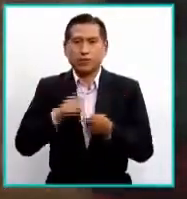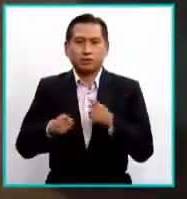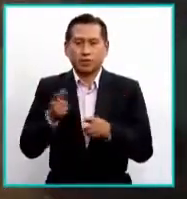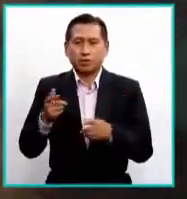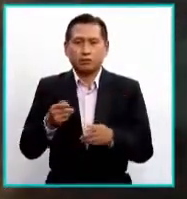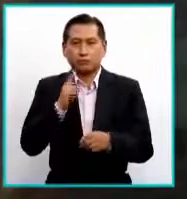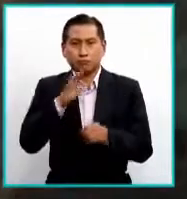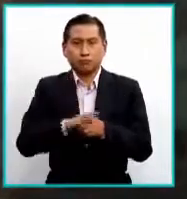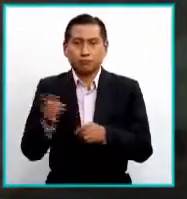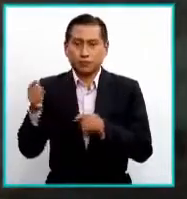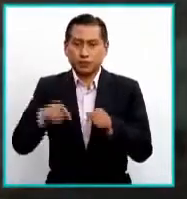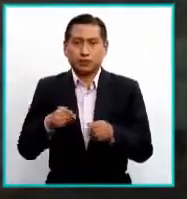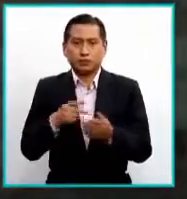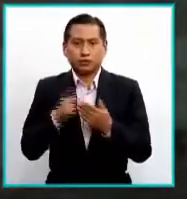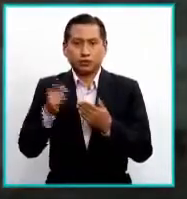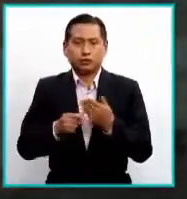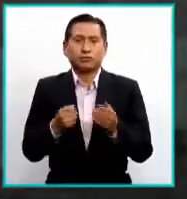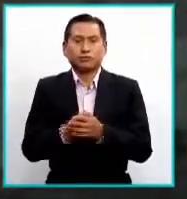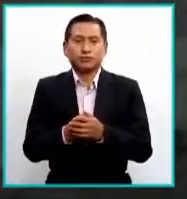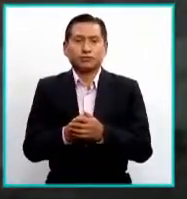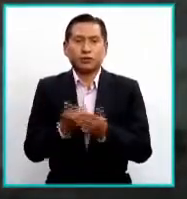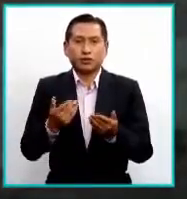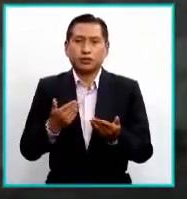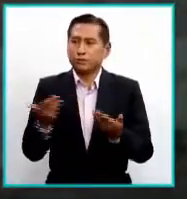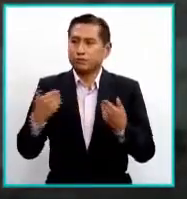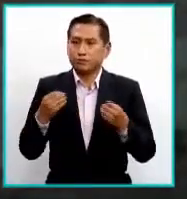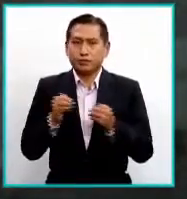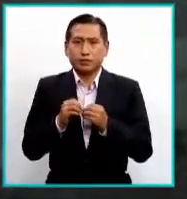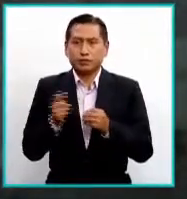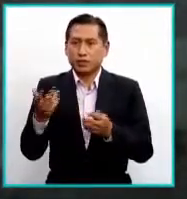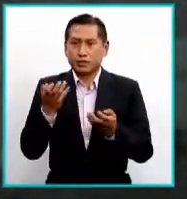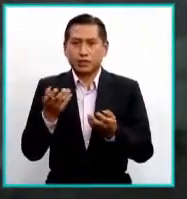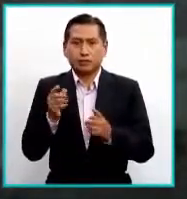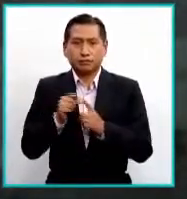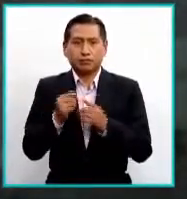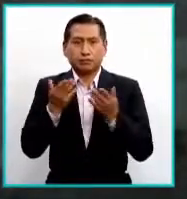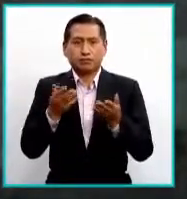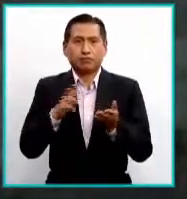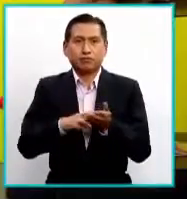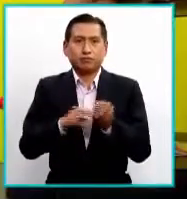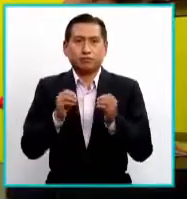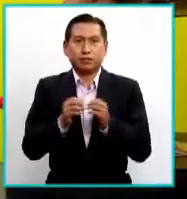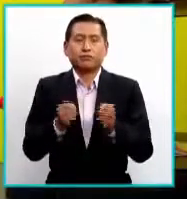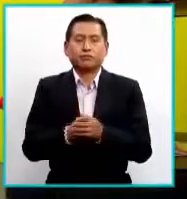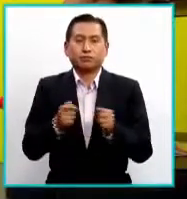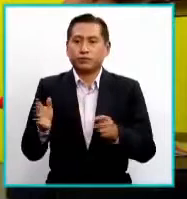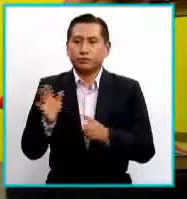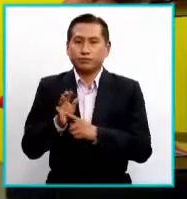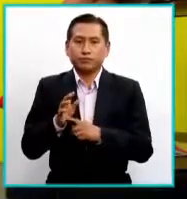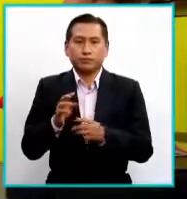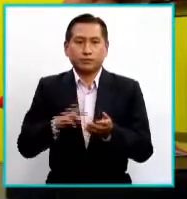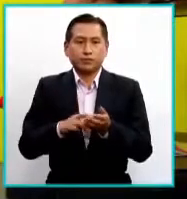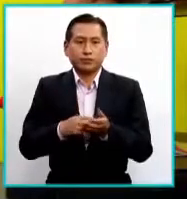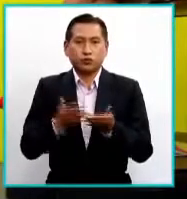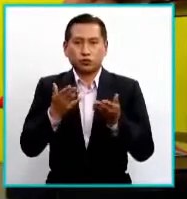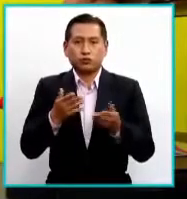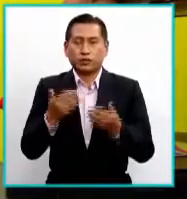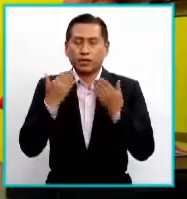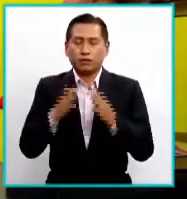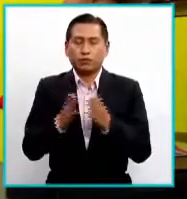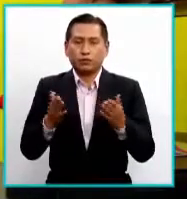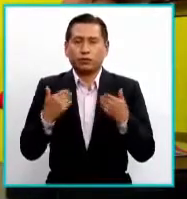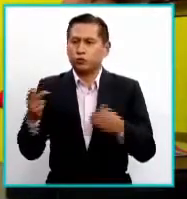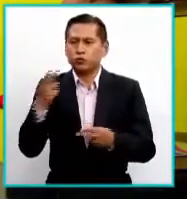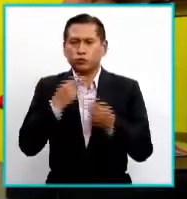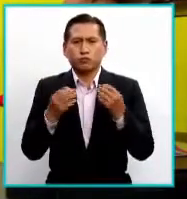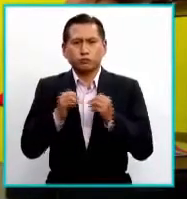que nos prometió que iba a estar acá en el programa y la vamos a tener acá. Ella quiere darte unas palabras también para mostrarte su agradecimiento y